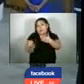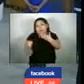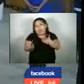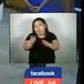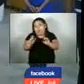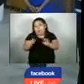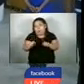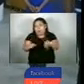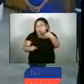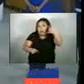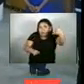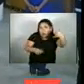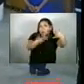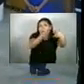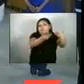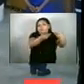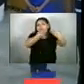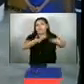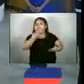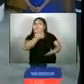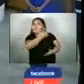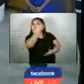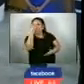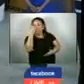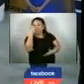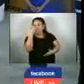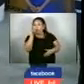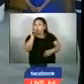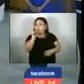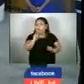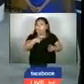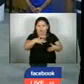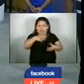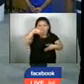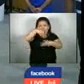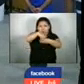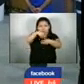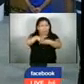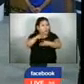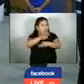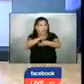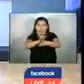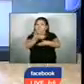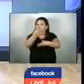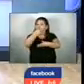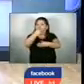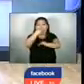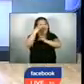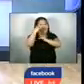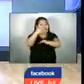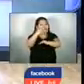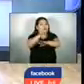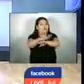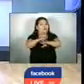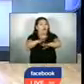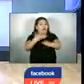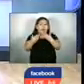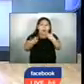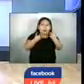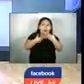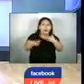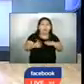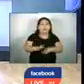le llegue este kit de color celeste, y este pues solo contiene las pastillas que ya, antivirales que ya mencionábamos